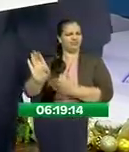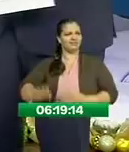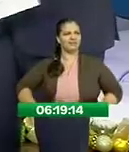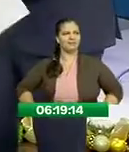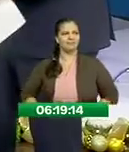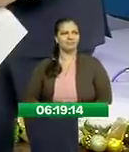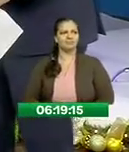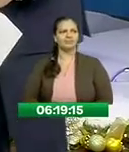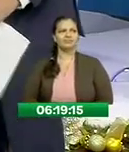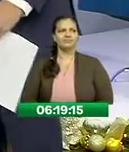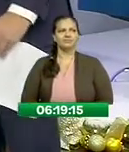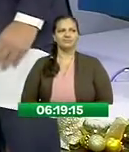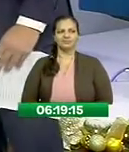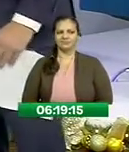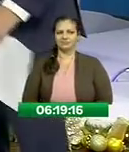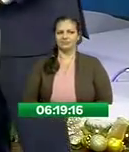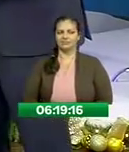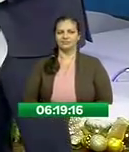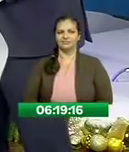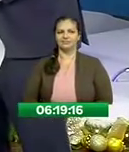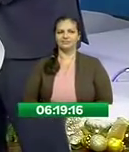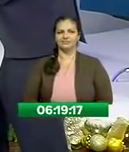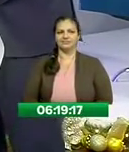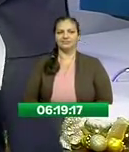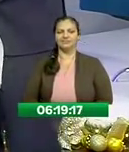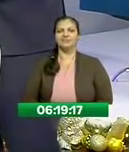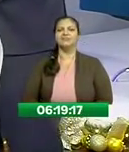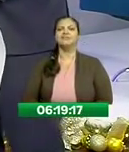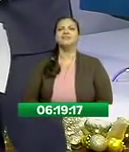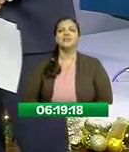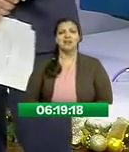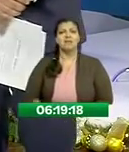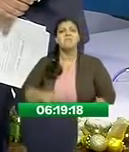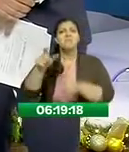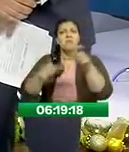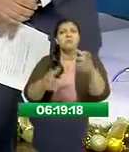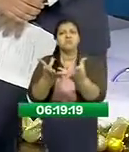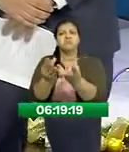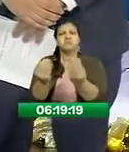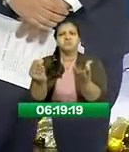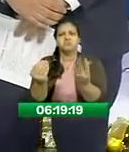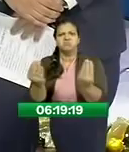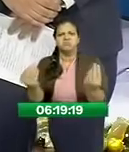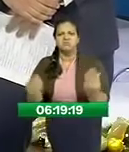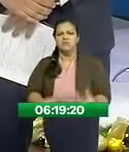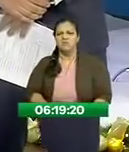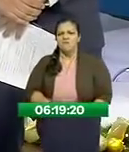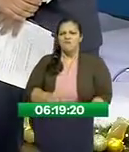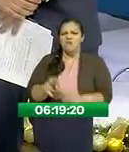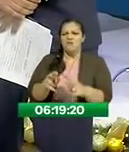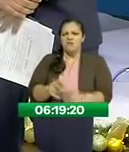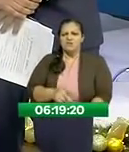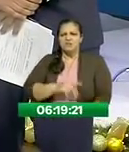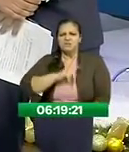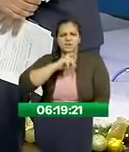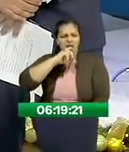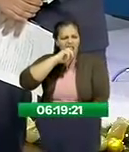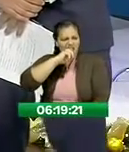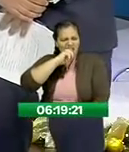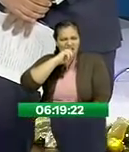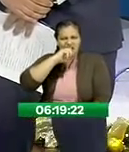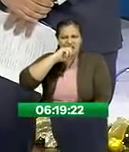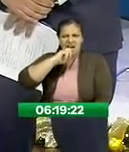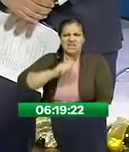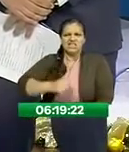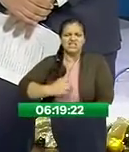es mejor para ti, porque eso repercute. Pero así como hay gente odiadora, gente envidiosa, tú tienes la suerte de molarte con gente positiva, gente buena,